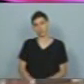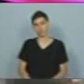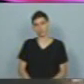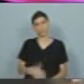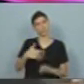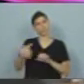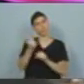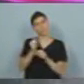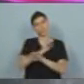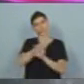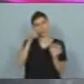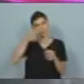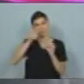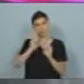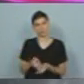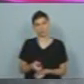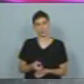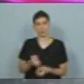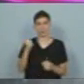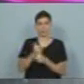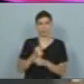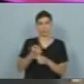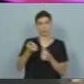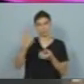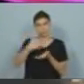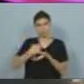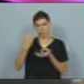sin trabajo, vos también. ¿Por qué no me dan un trabajo bien pago, papá?